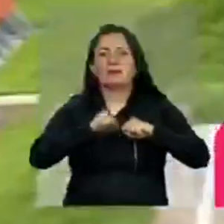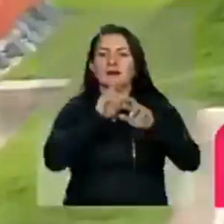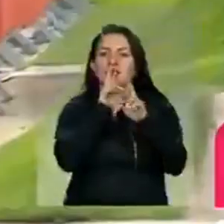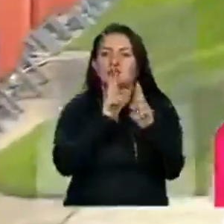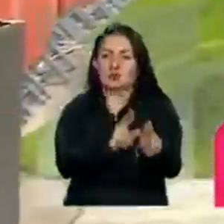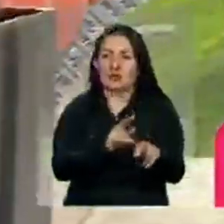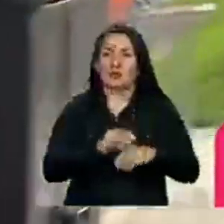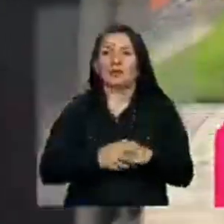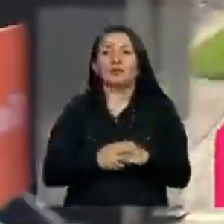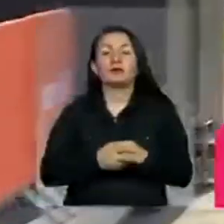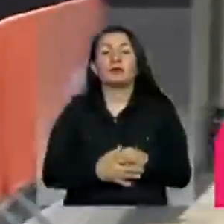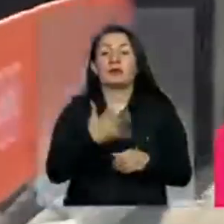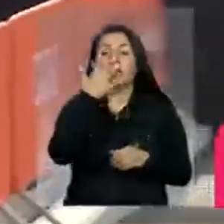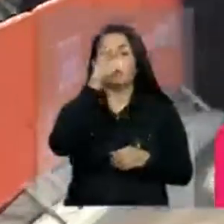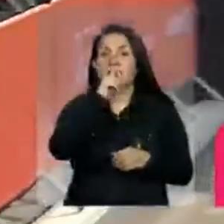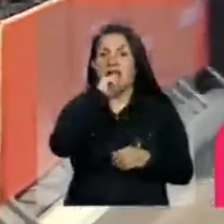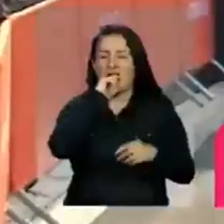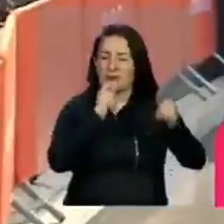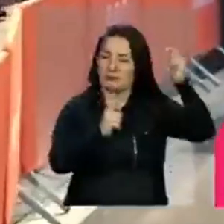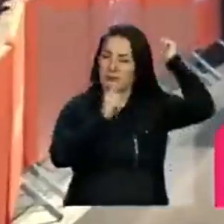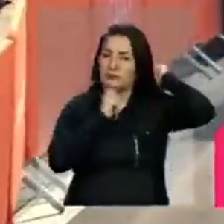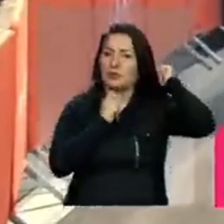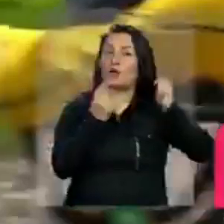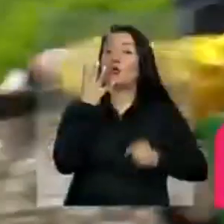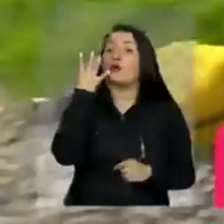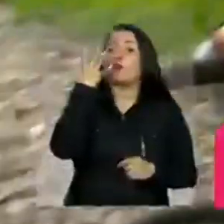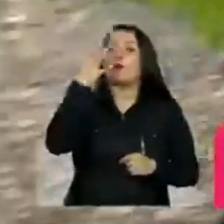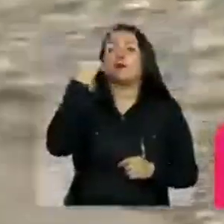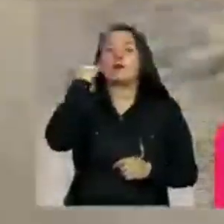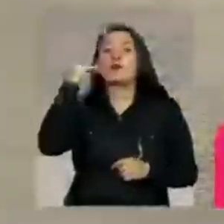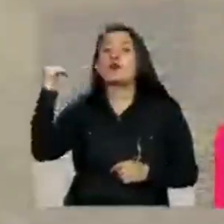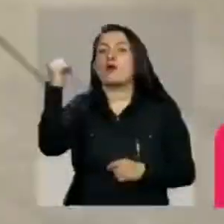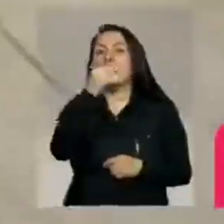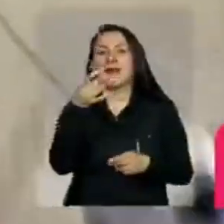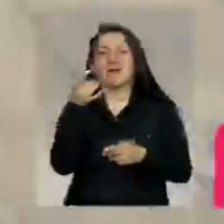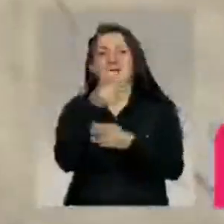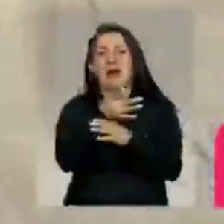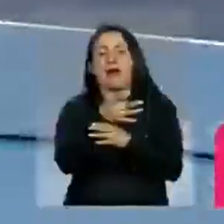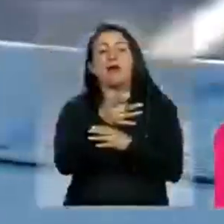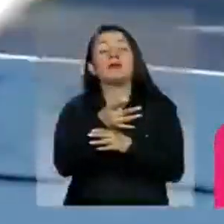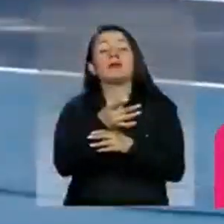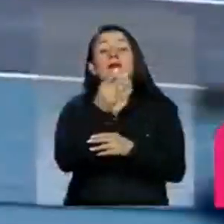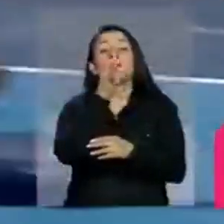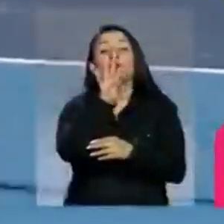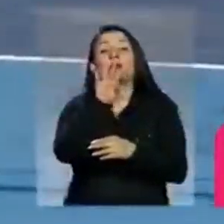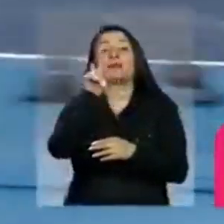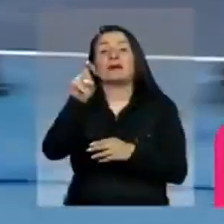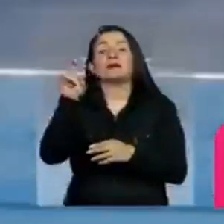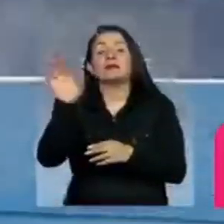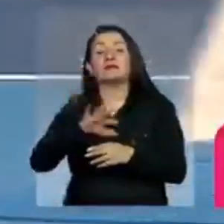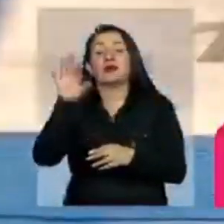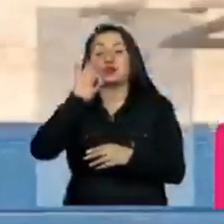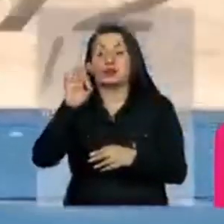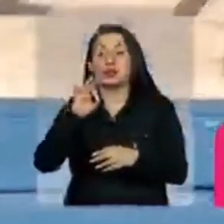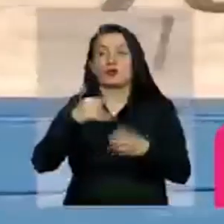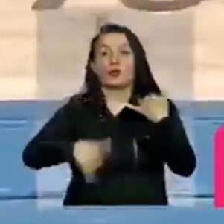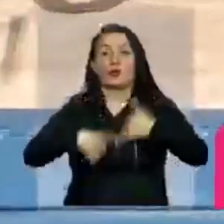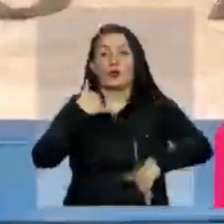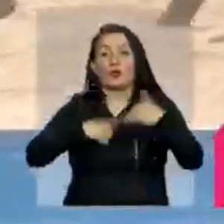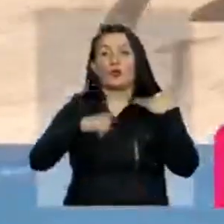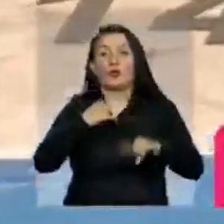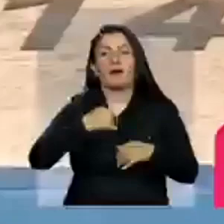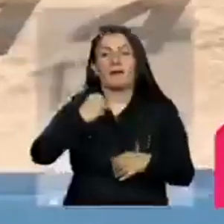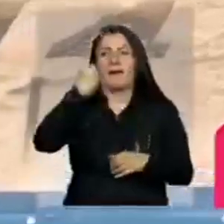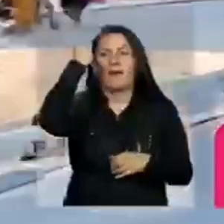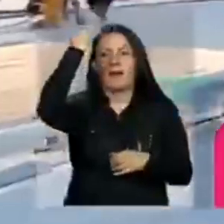resultado. De las 5 medallas de oro olímpicas, 4 han sido conseguidas por mujeres. Además, el 46% de las preseas en Juegos Olímpicos